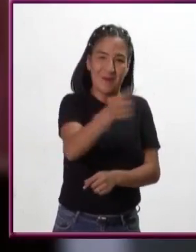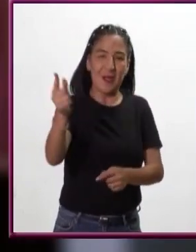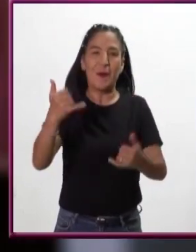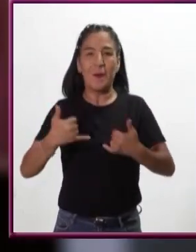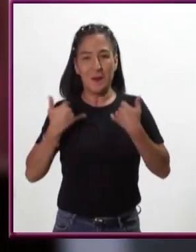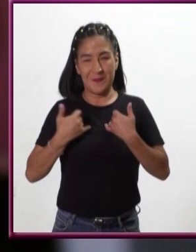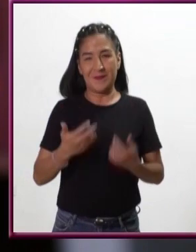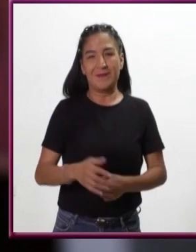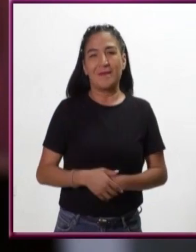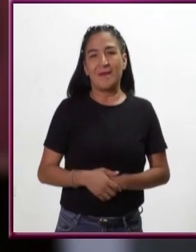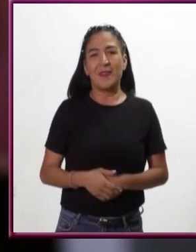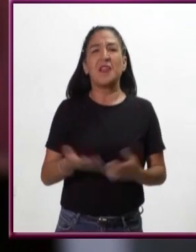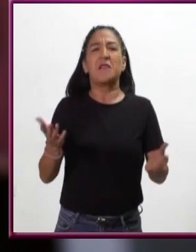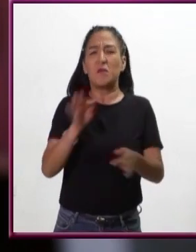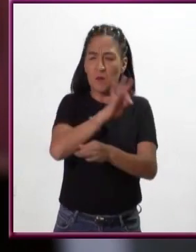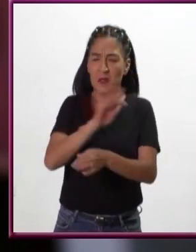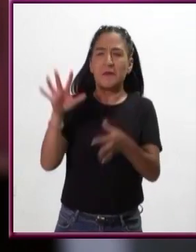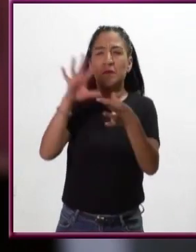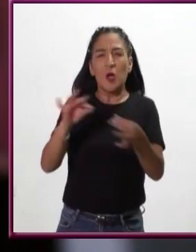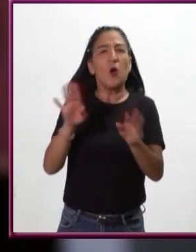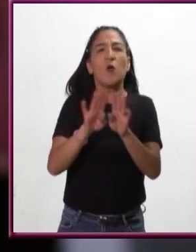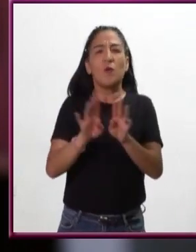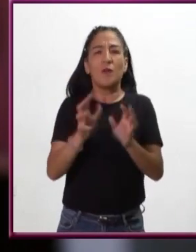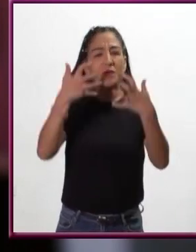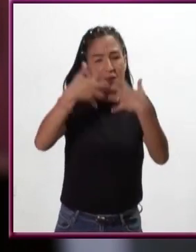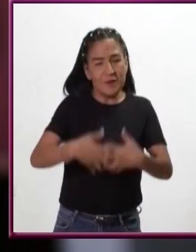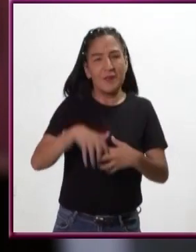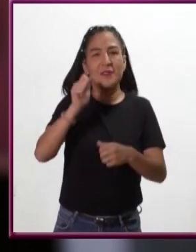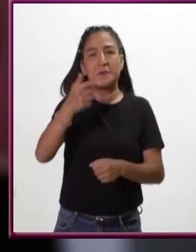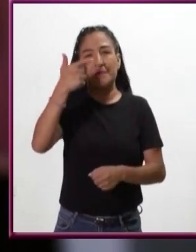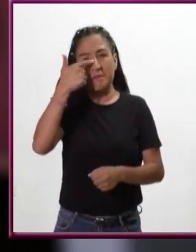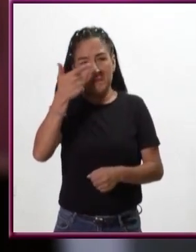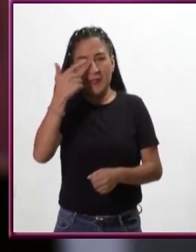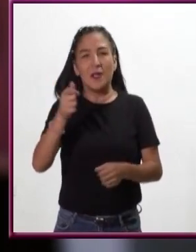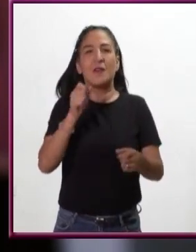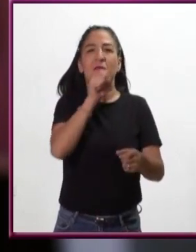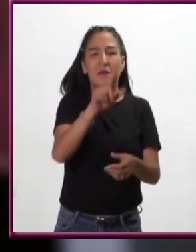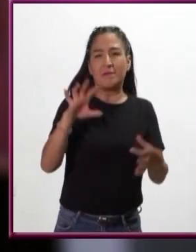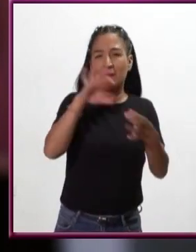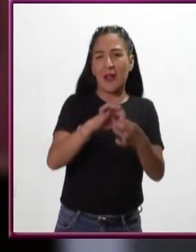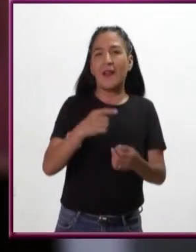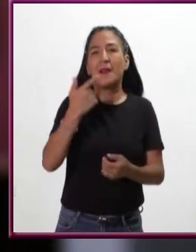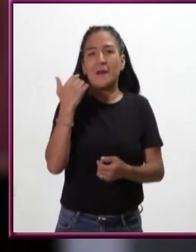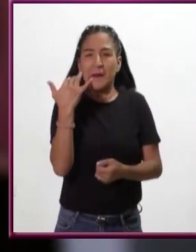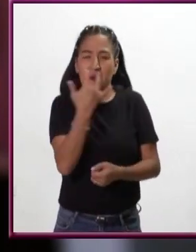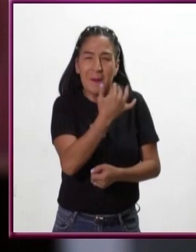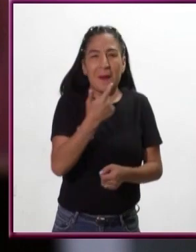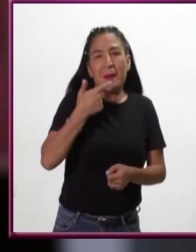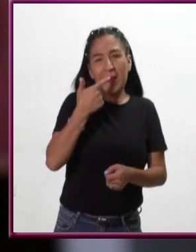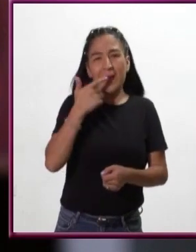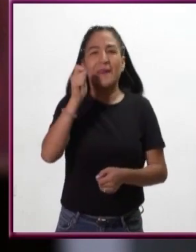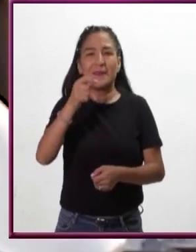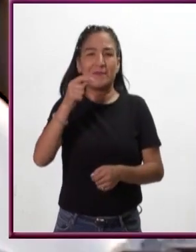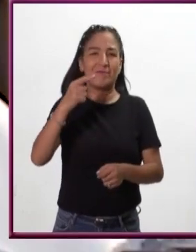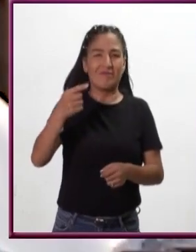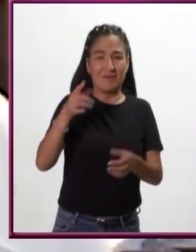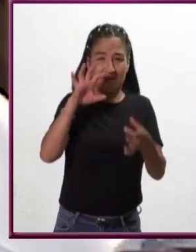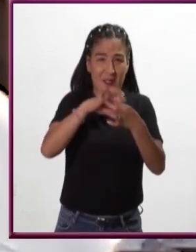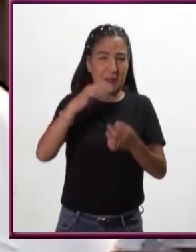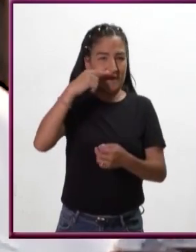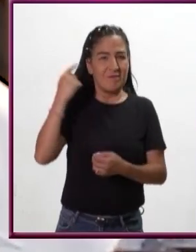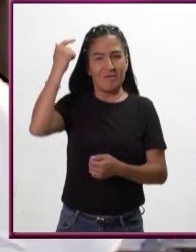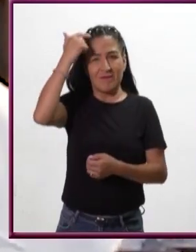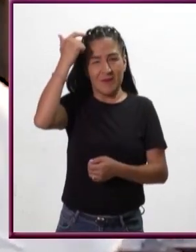ellos. ¿Podría platicarnos cómo funciona el olfato y el gusto dentro del cerebro? ¿Qué sucede dentro del cerebro?